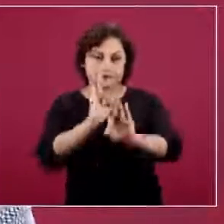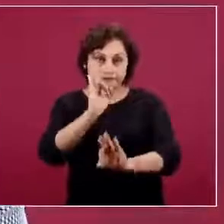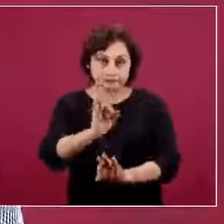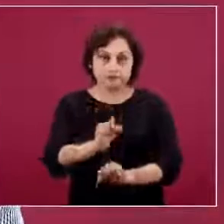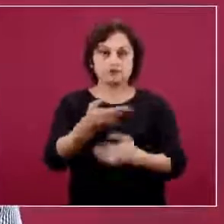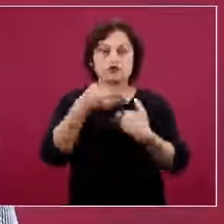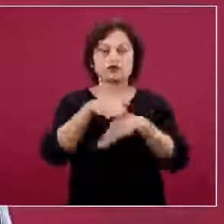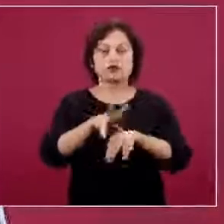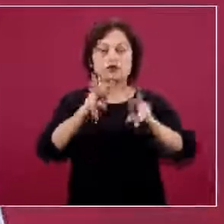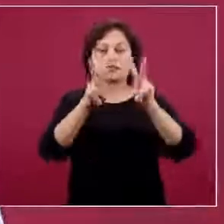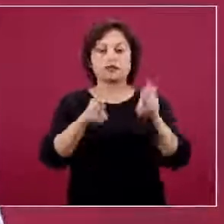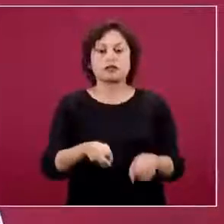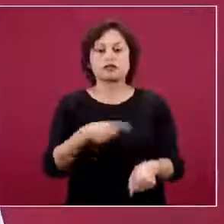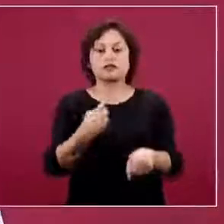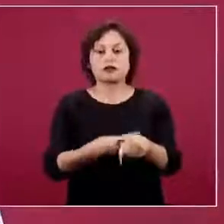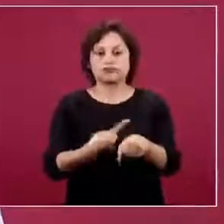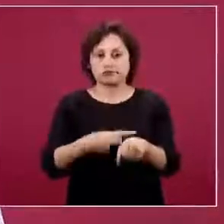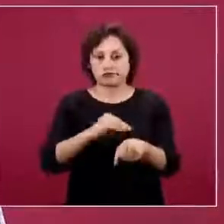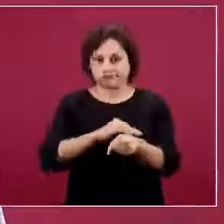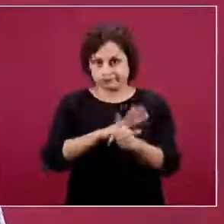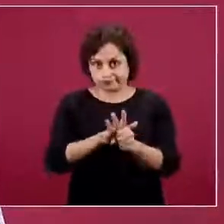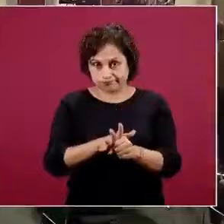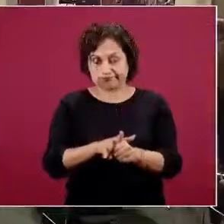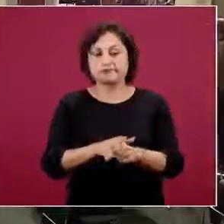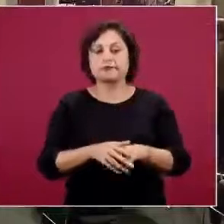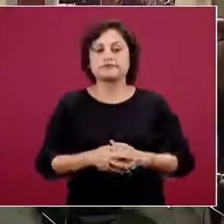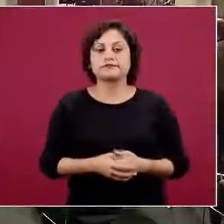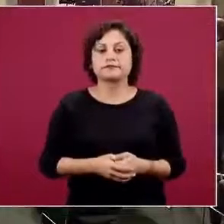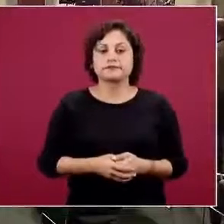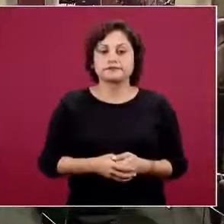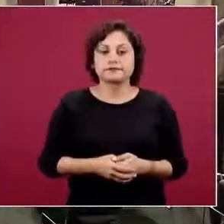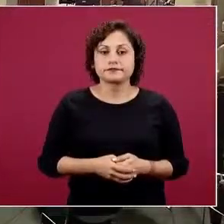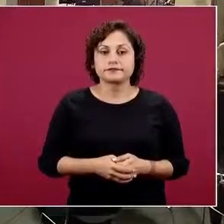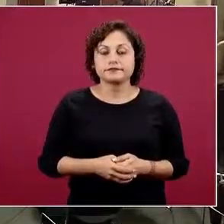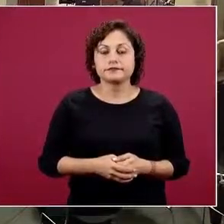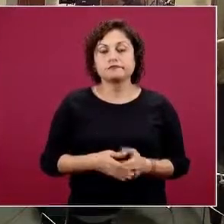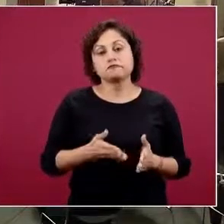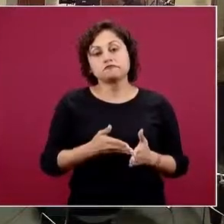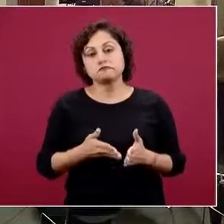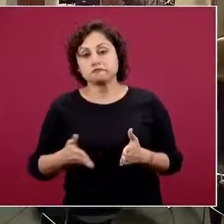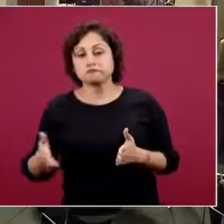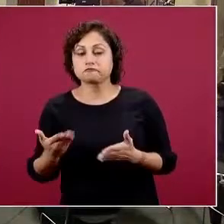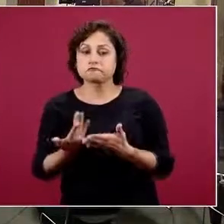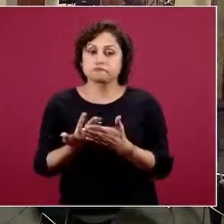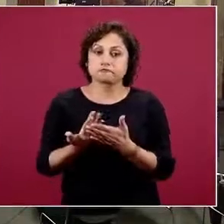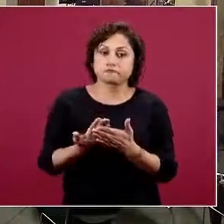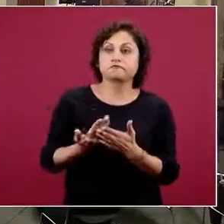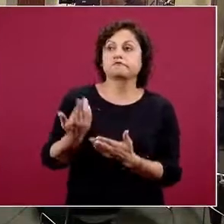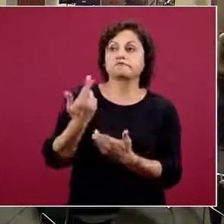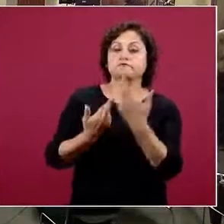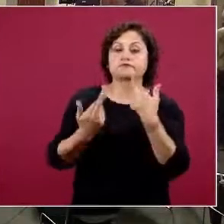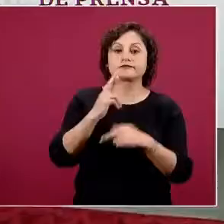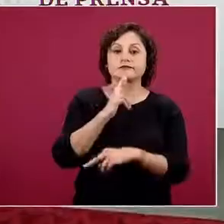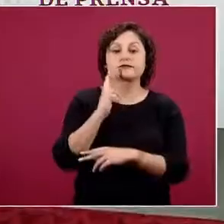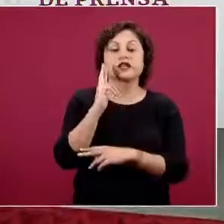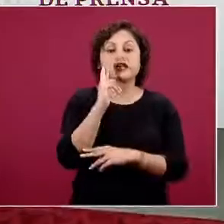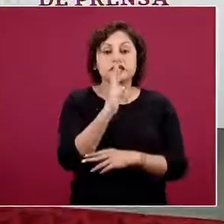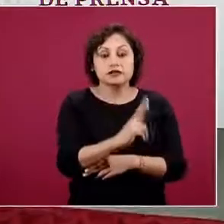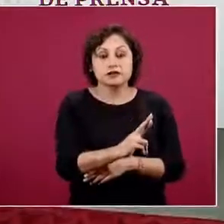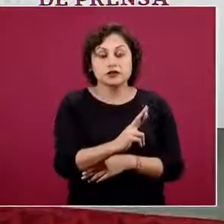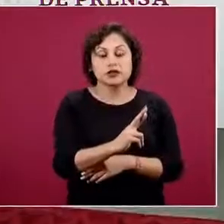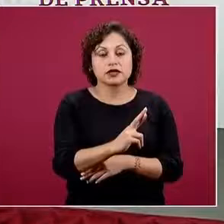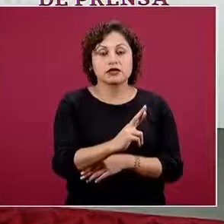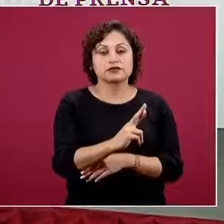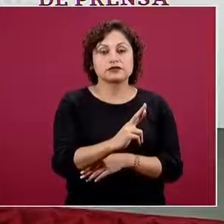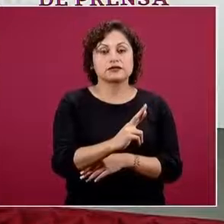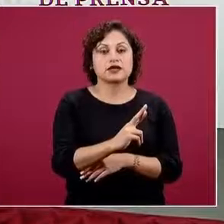persona para llevar a cabo como COVID-19, igual y mientras esperaba el resultado de los otros